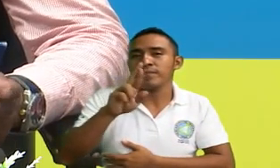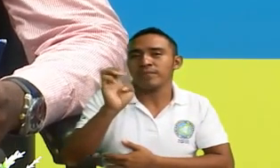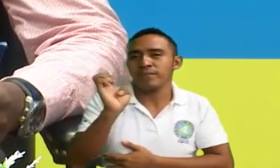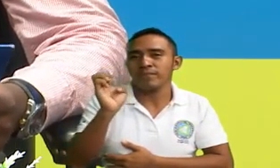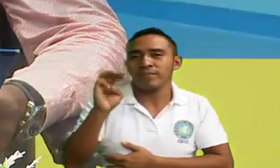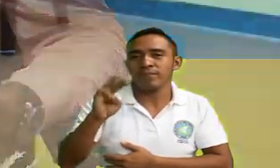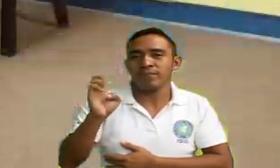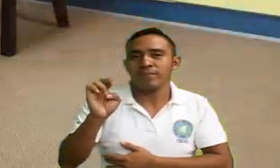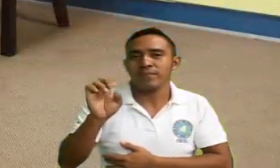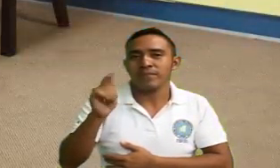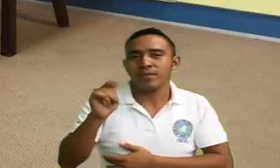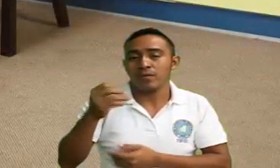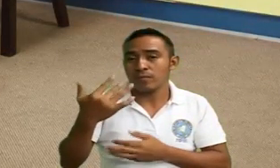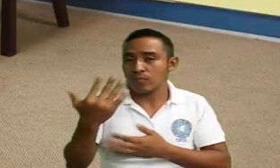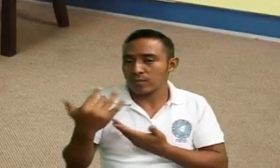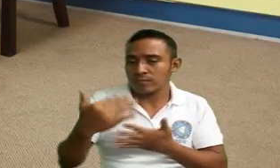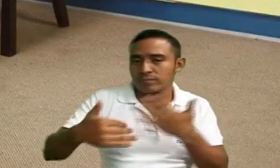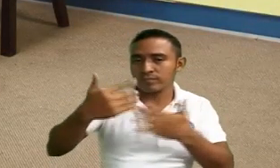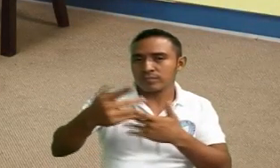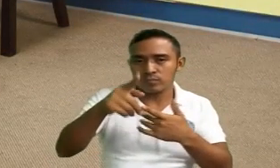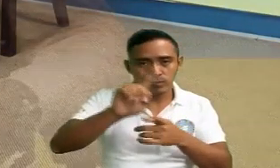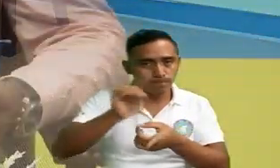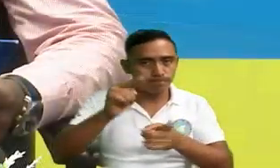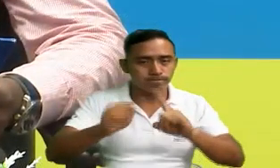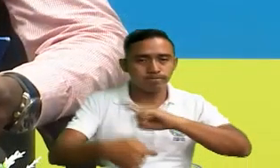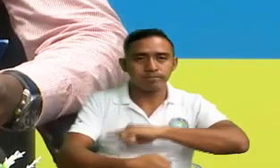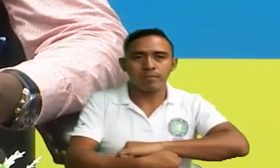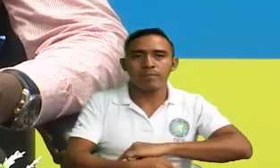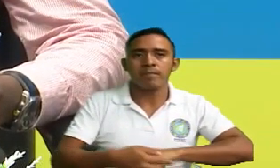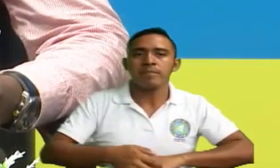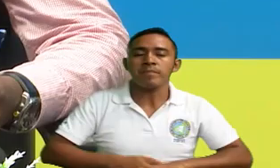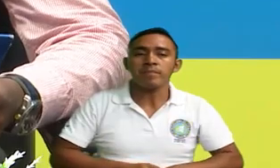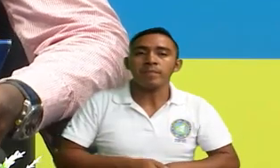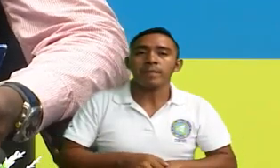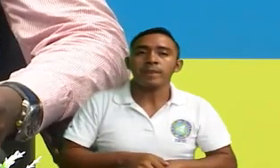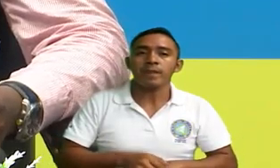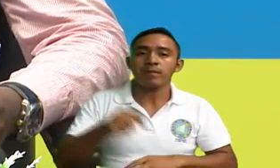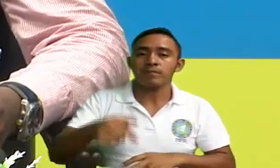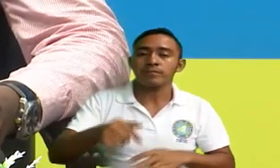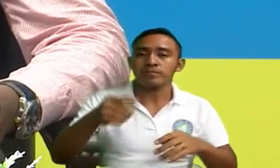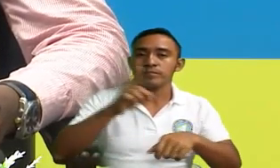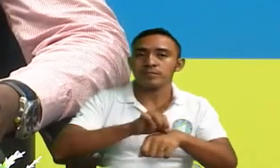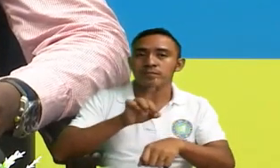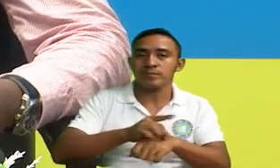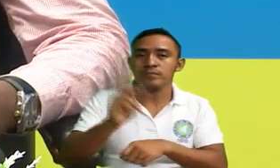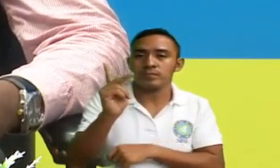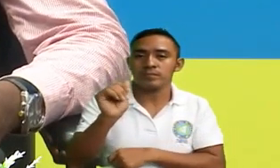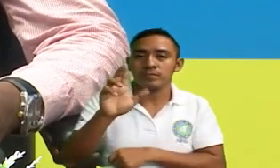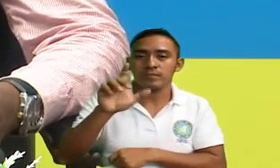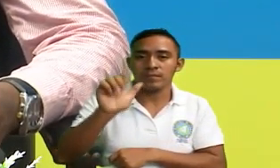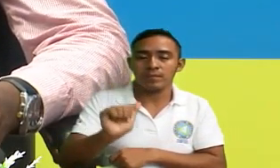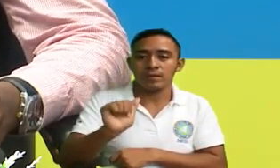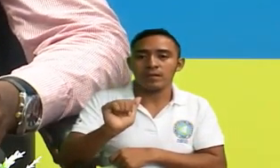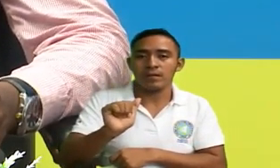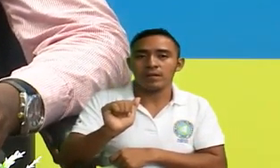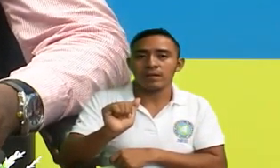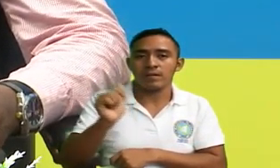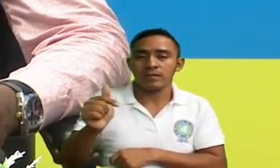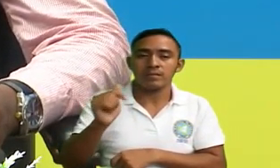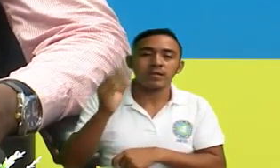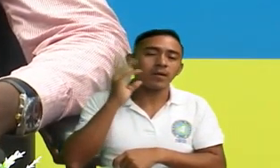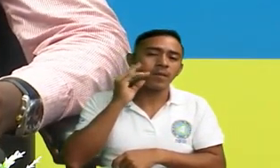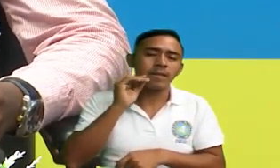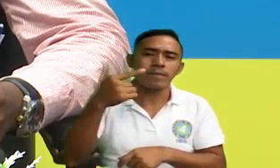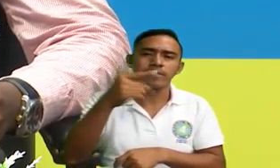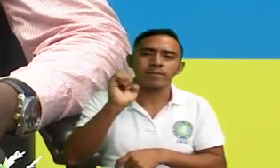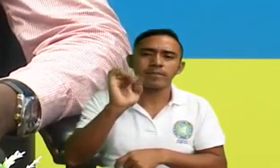premenstrual. Sí. Cuando regresemos de la pausa, usted no le cambie de canal, amigos televidentes. Estamos con la doctora Carla Altamirano, quien es